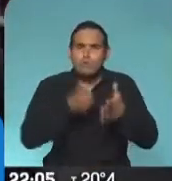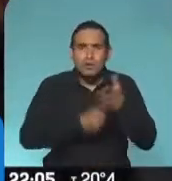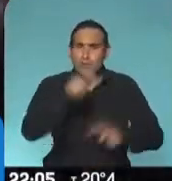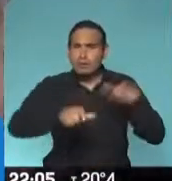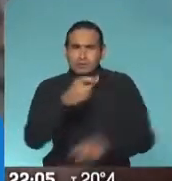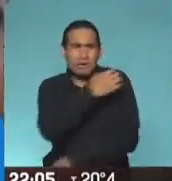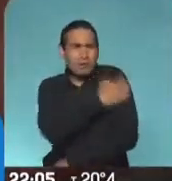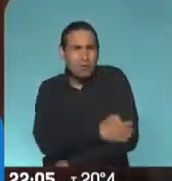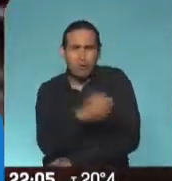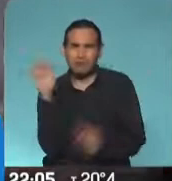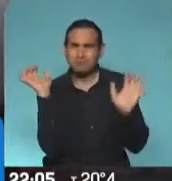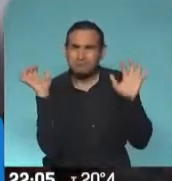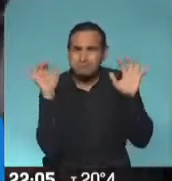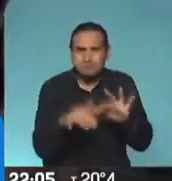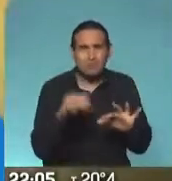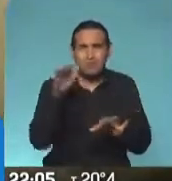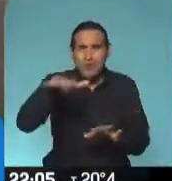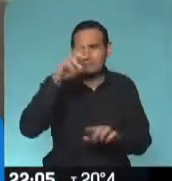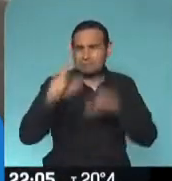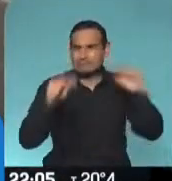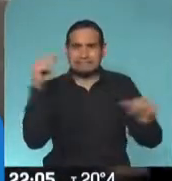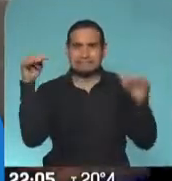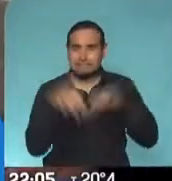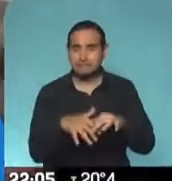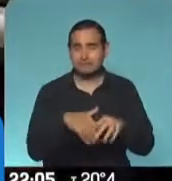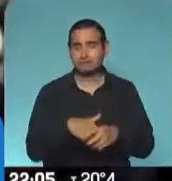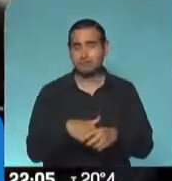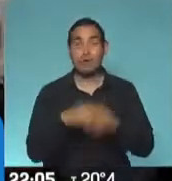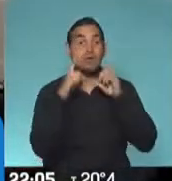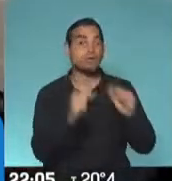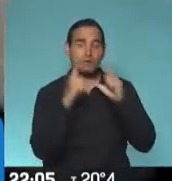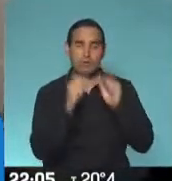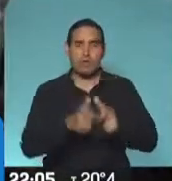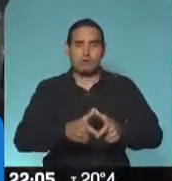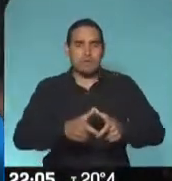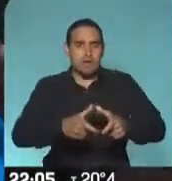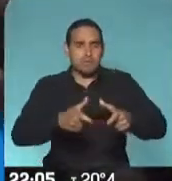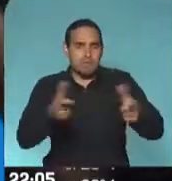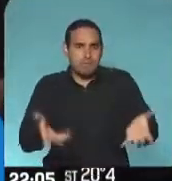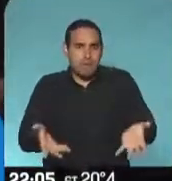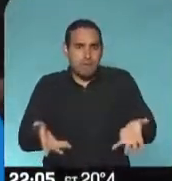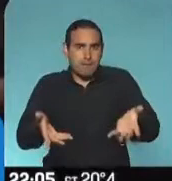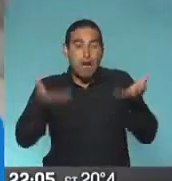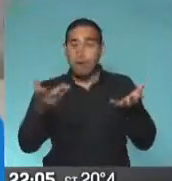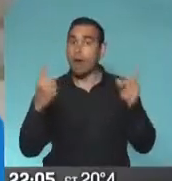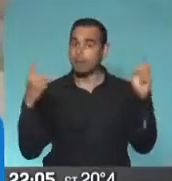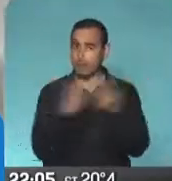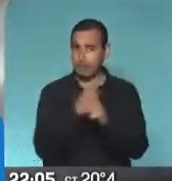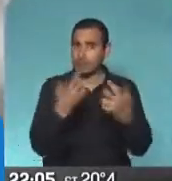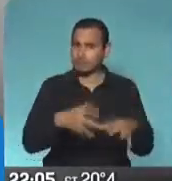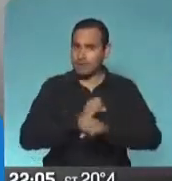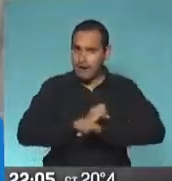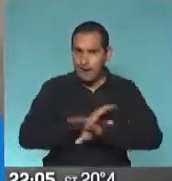pobre viene de todo lado? Las protestas fueron en aumento. se produjeron graves incidentes, entre